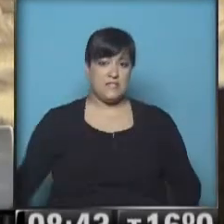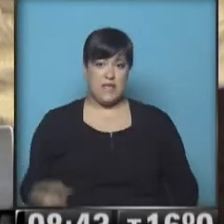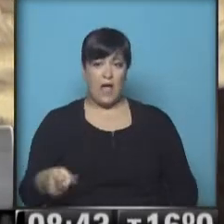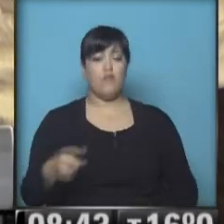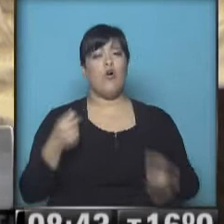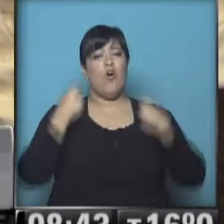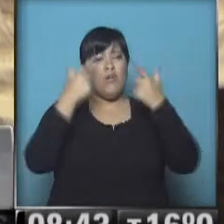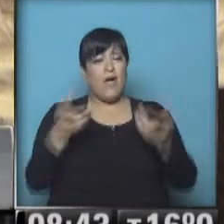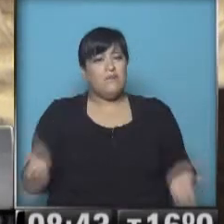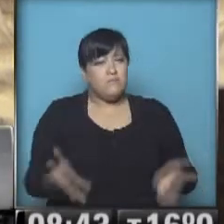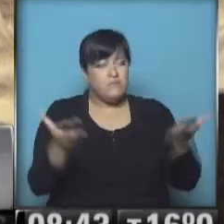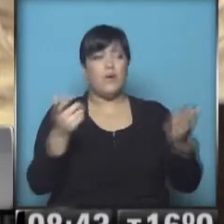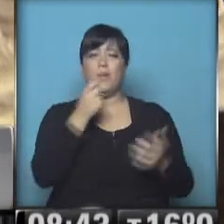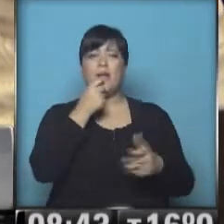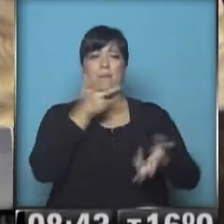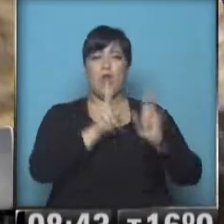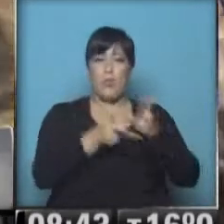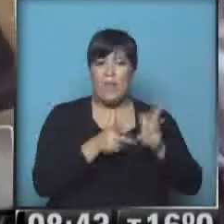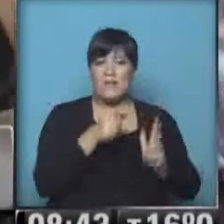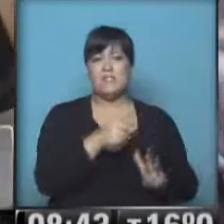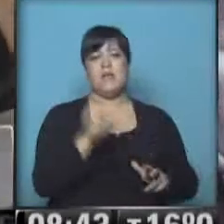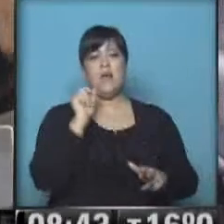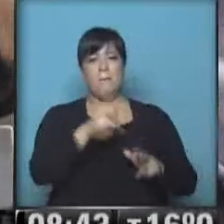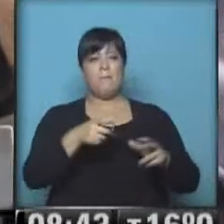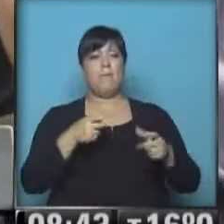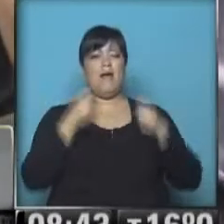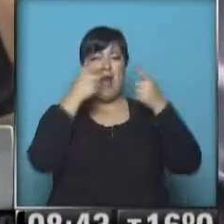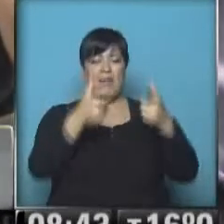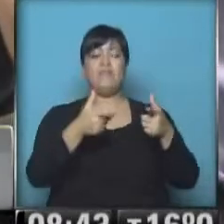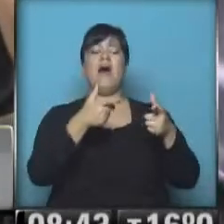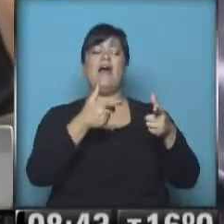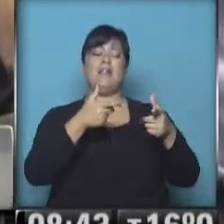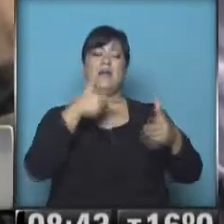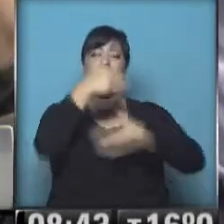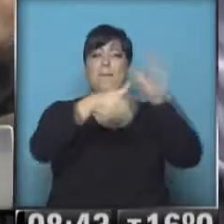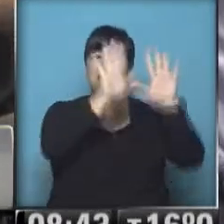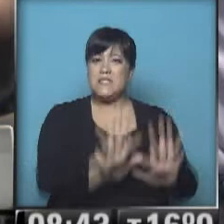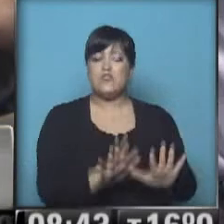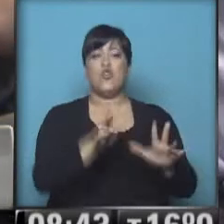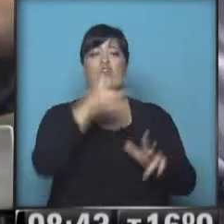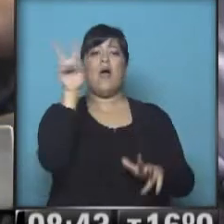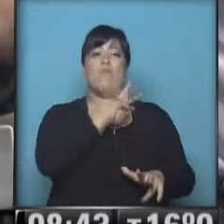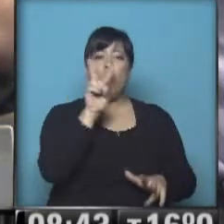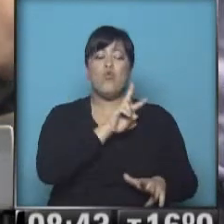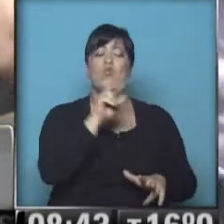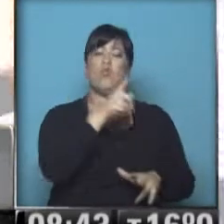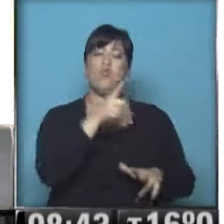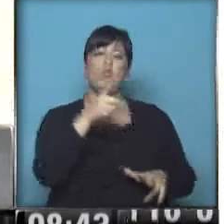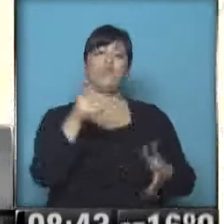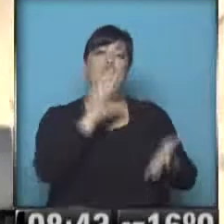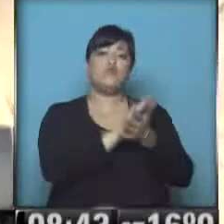y promoviendo, por ejemplo, la lengua de señas para dar capacitación a las mujeres sordas sobre el tema de salud sexual y